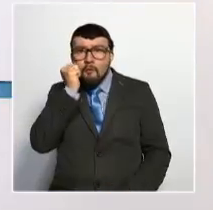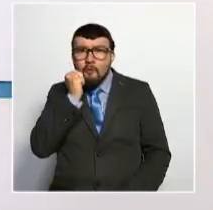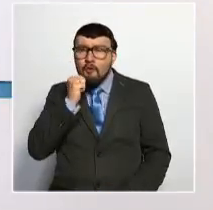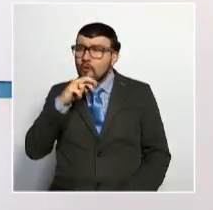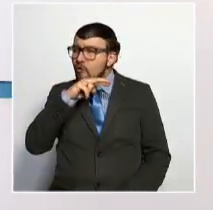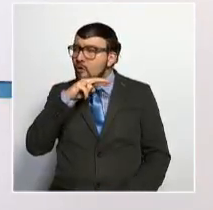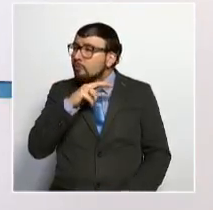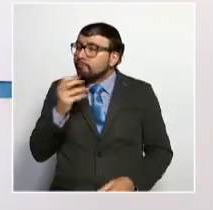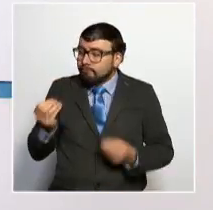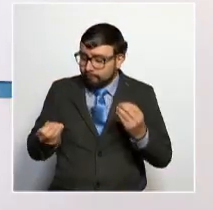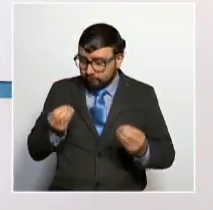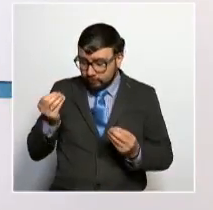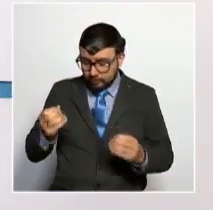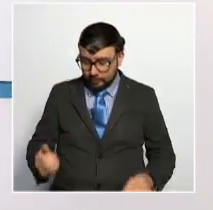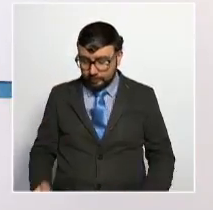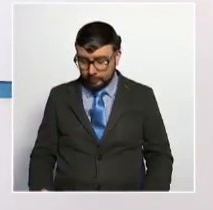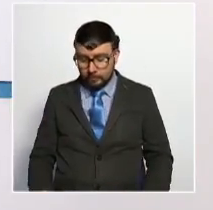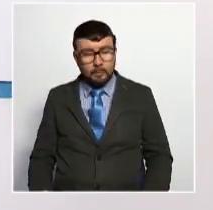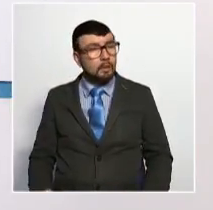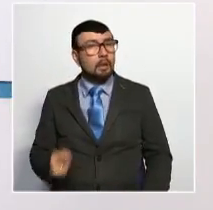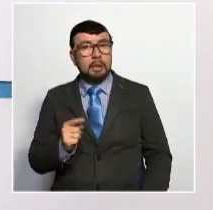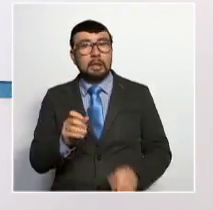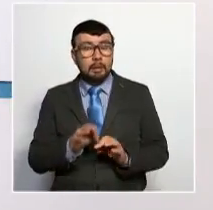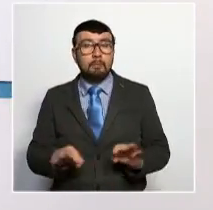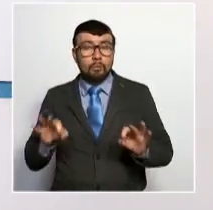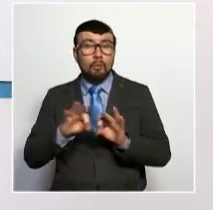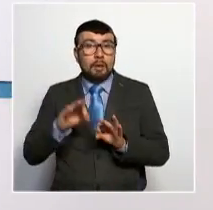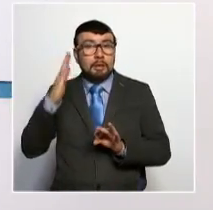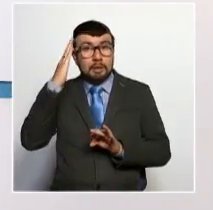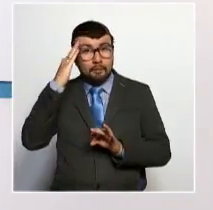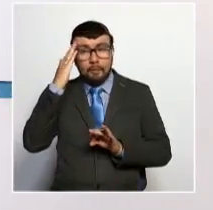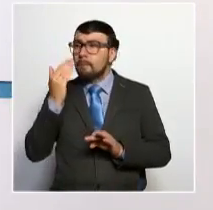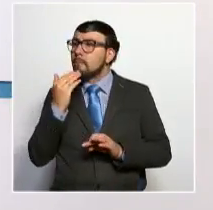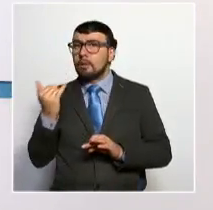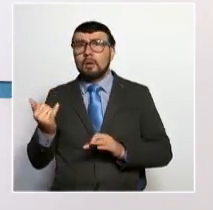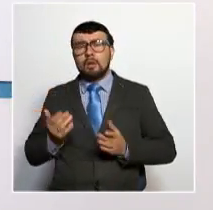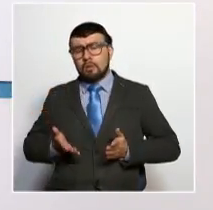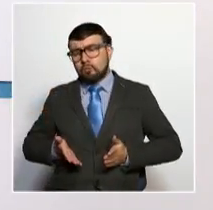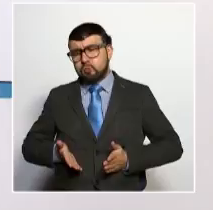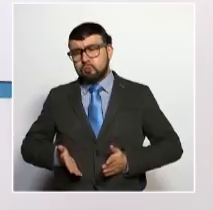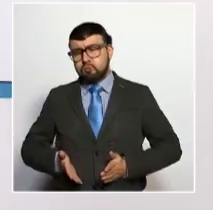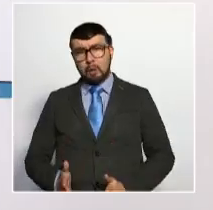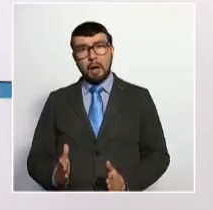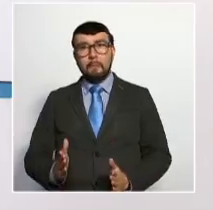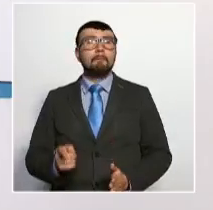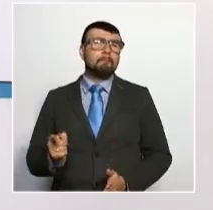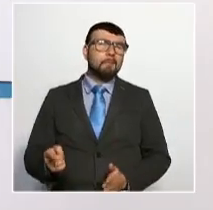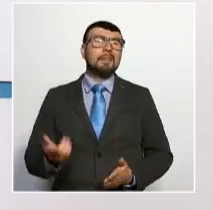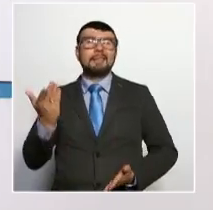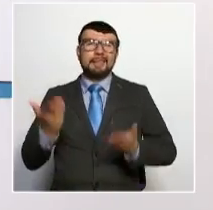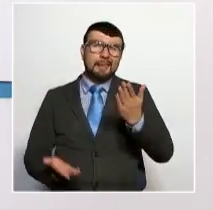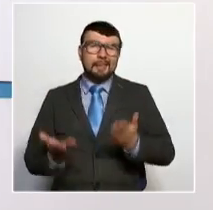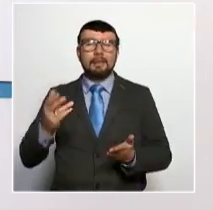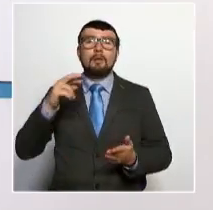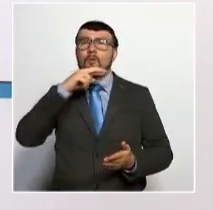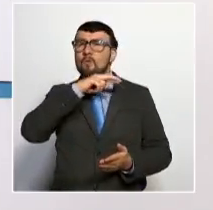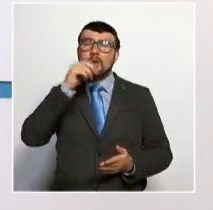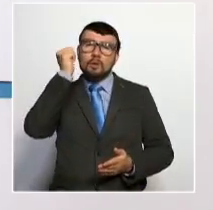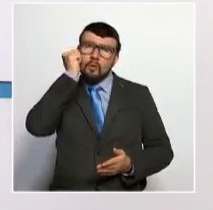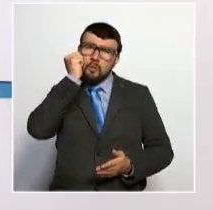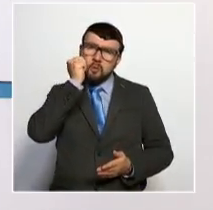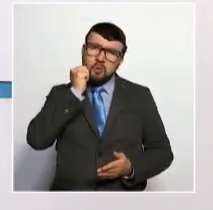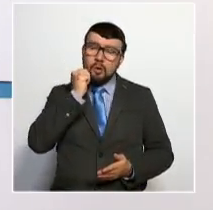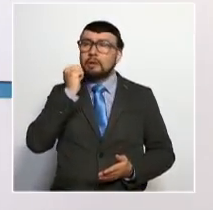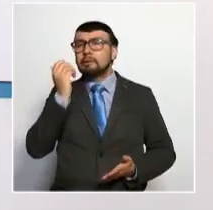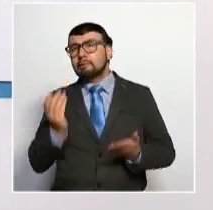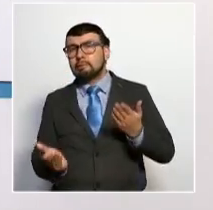importante saber que después de tener un parto puede haber irregularidad menstrual, porque como en la niña que